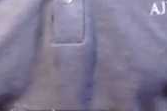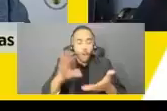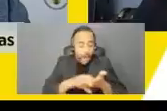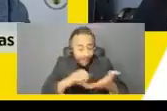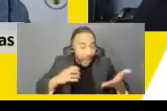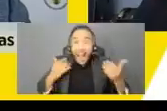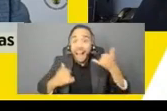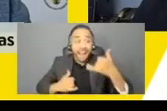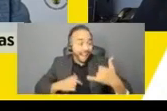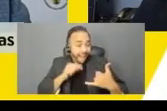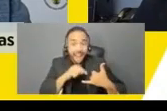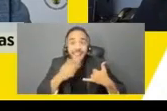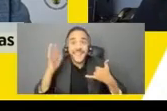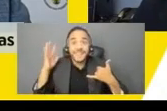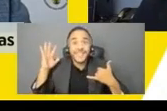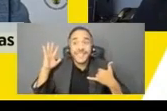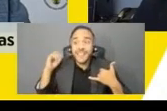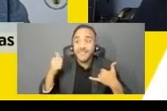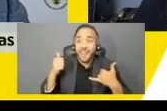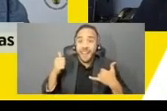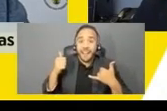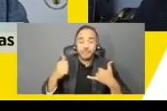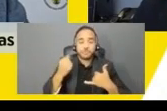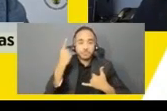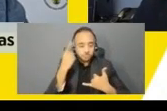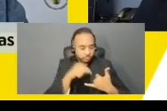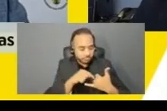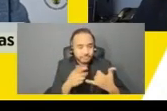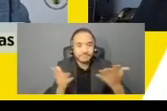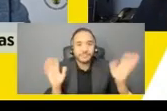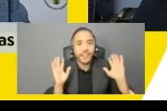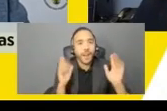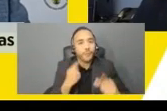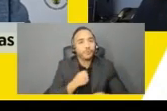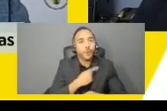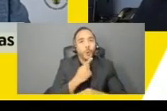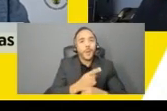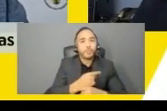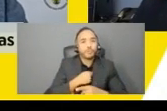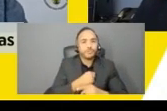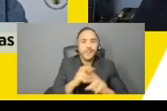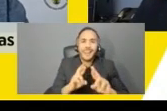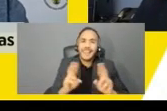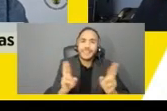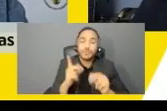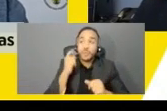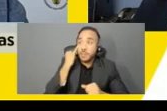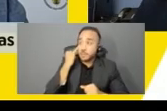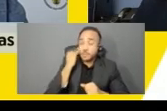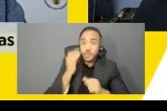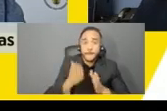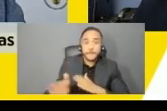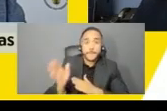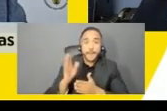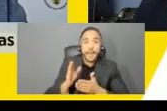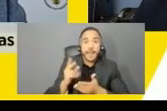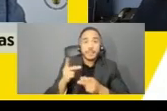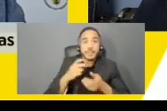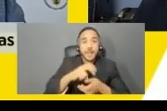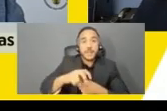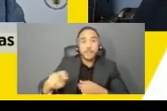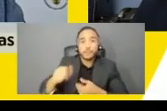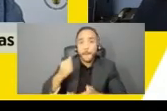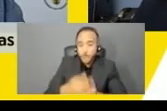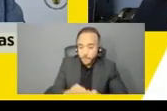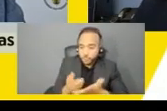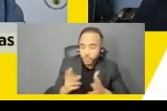federal de $1,400 mediante un pago aparte, separado del reintegro correspondiente a la planilla 2020. Sin